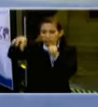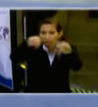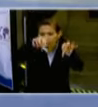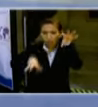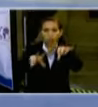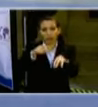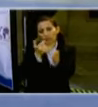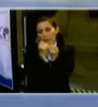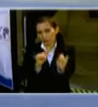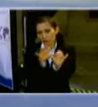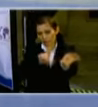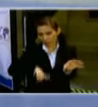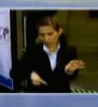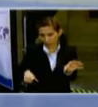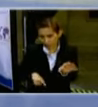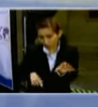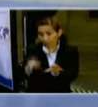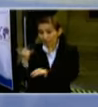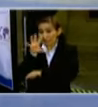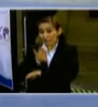no gubernamentales y